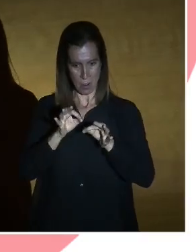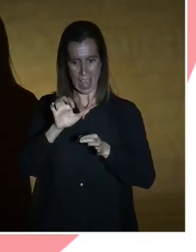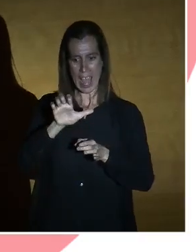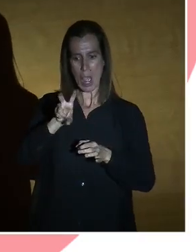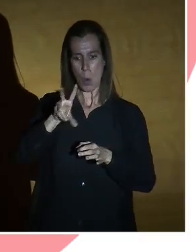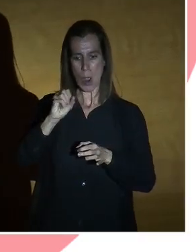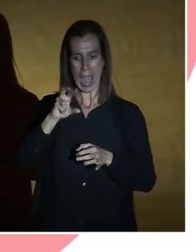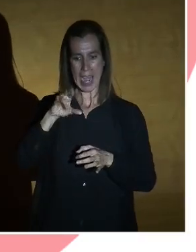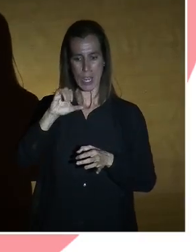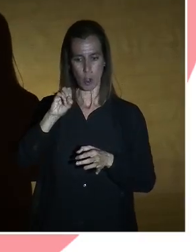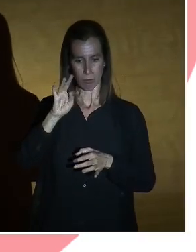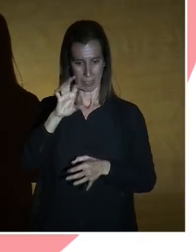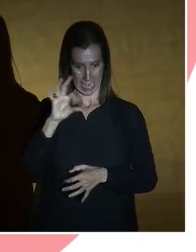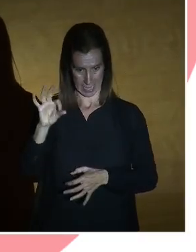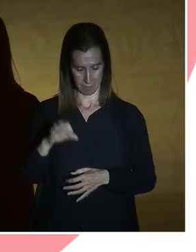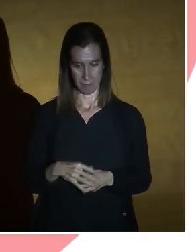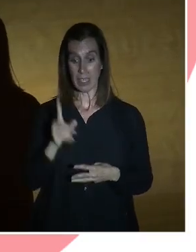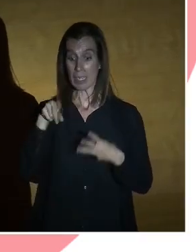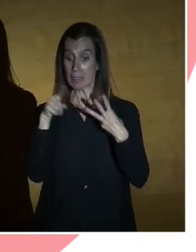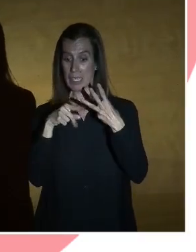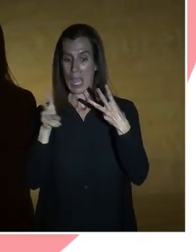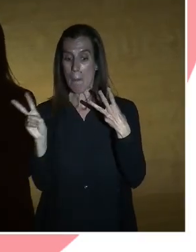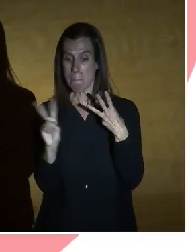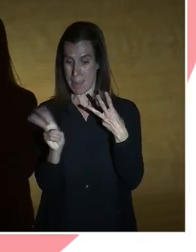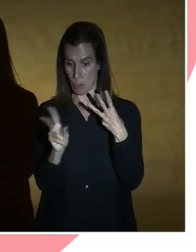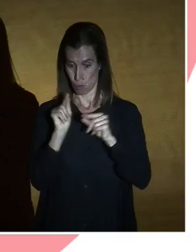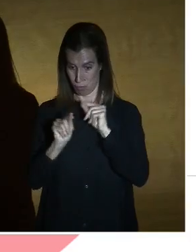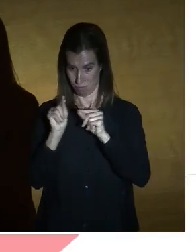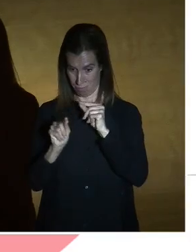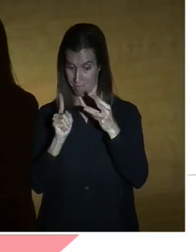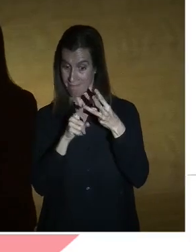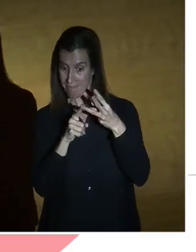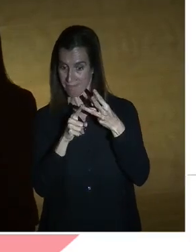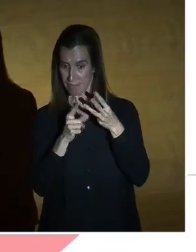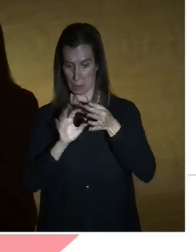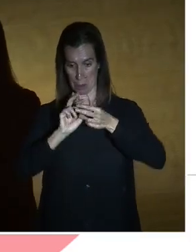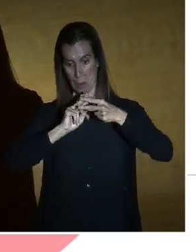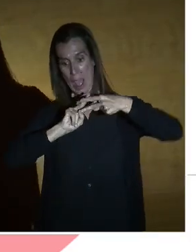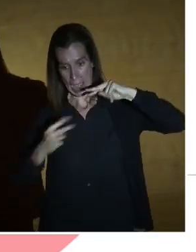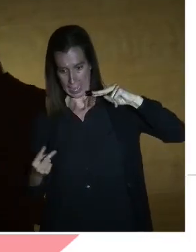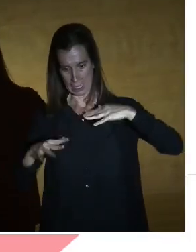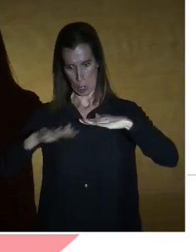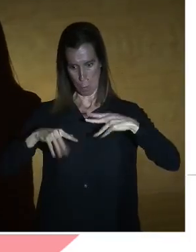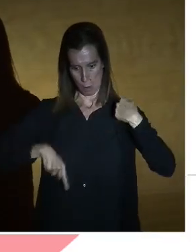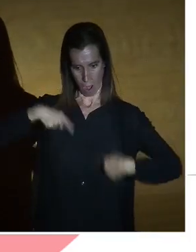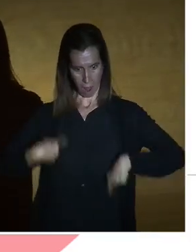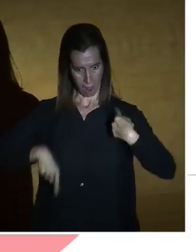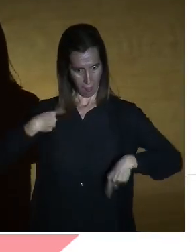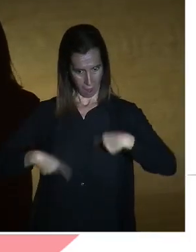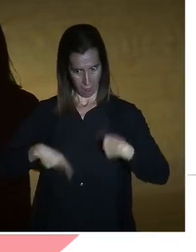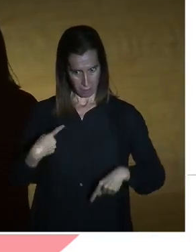eucariotas. Después tenemos también los virus, que son unos elementos genéticos móviles, que realmente